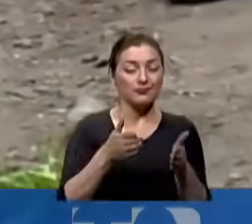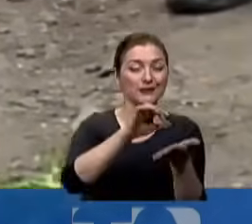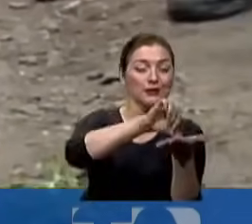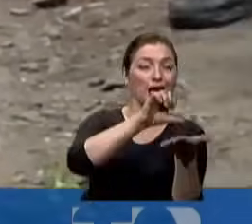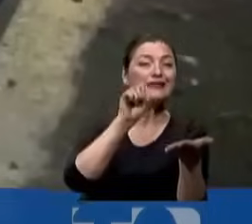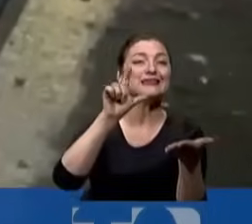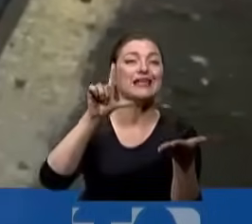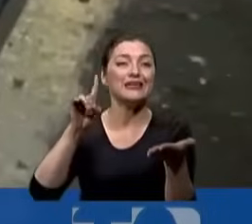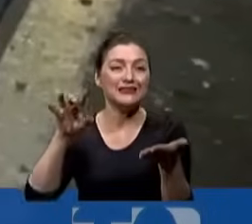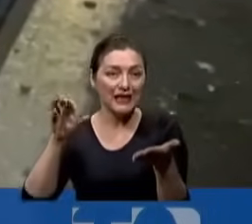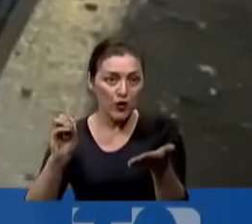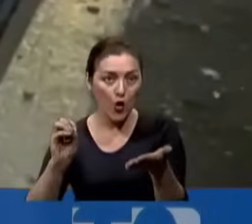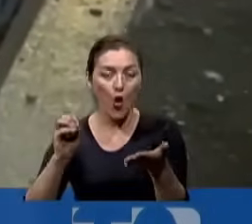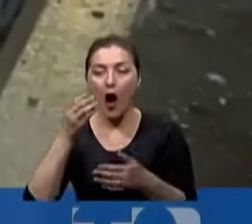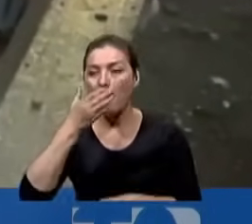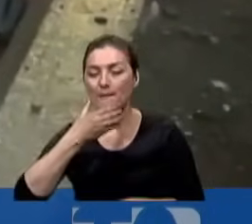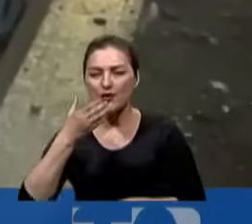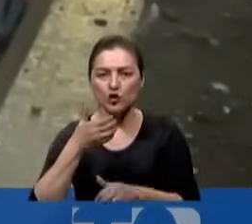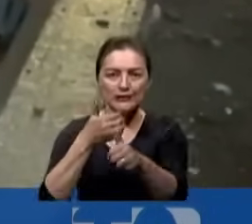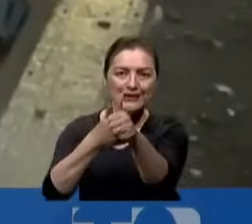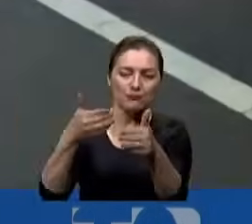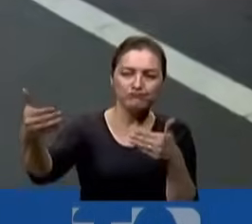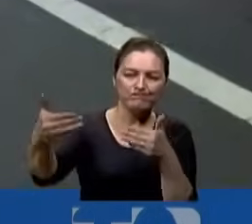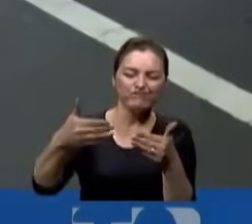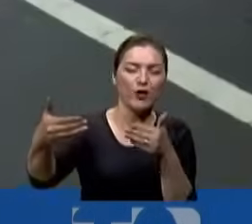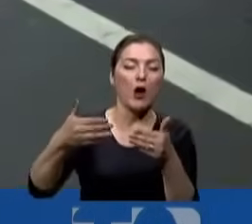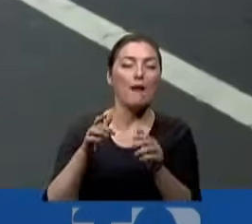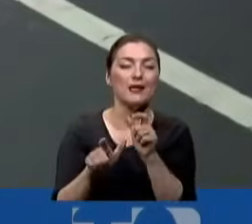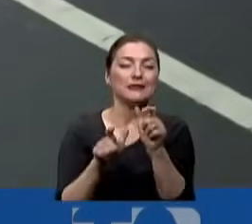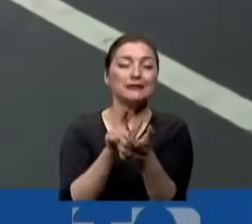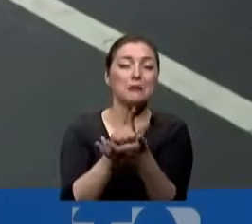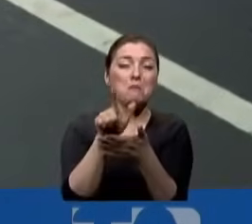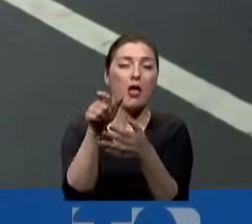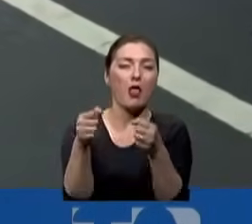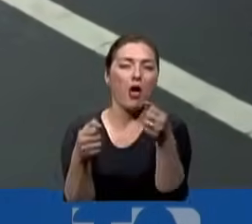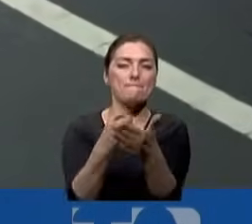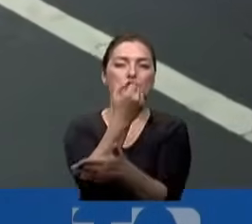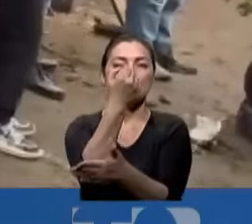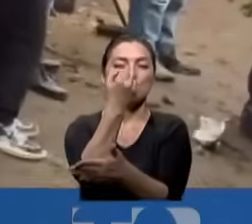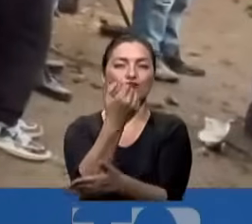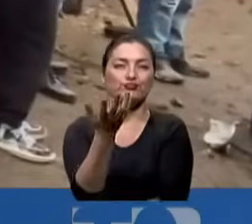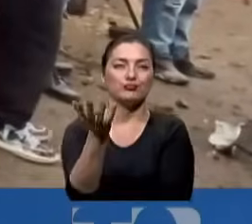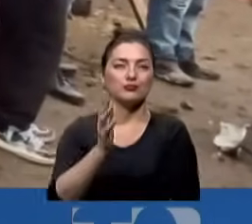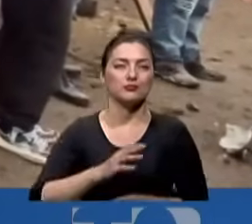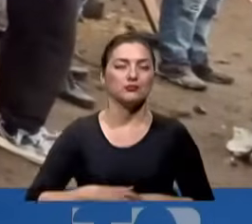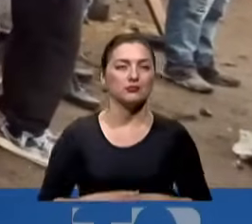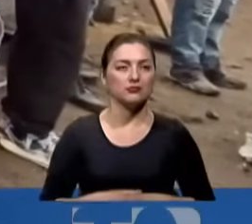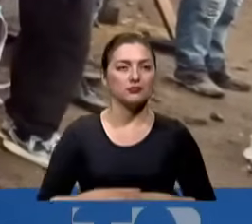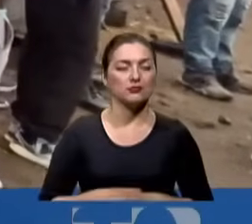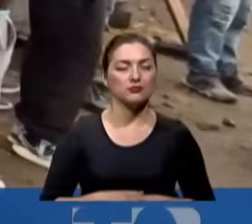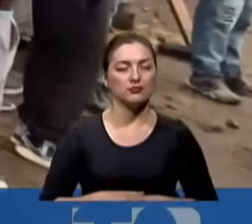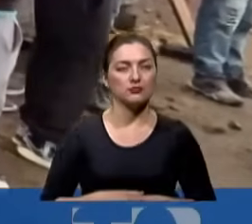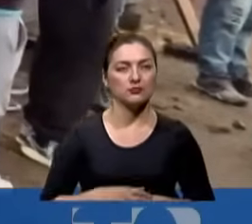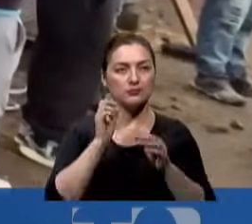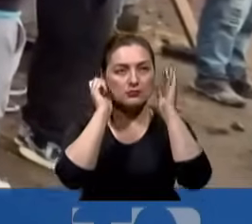de Salcedo y Ambato. Para los habitantes del sector, cada semana se registran percances. Y la misma cosa es en